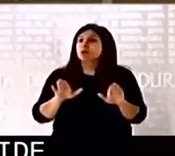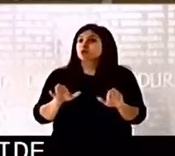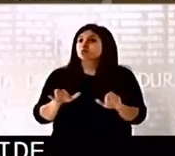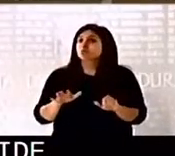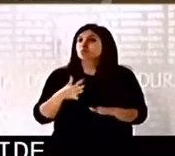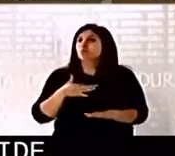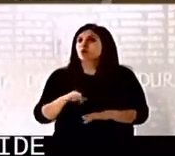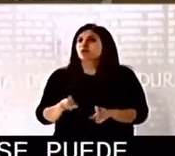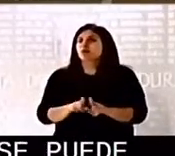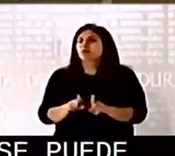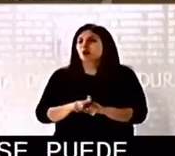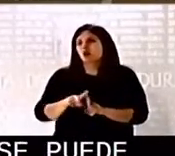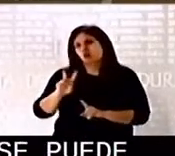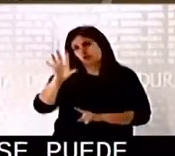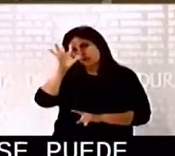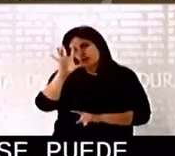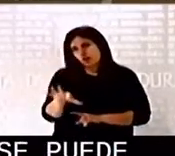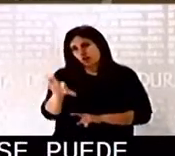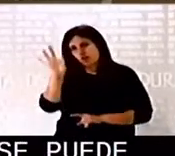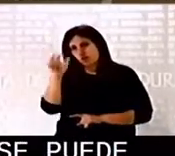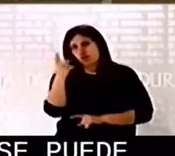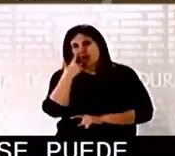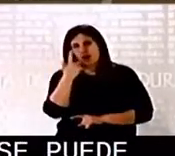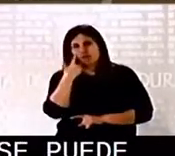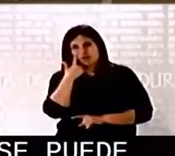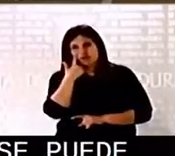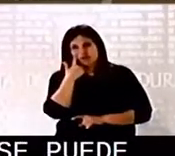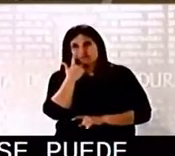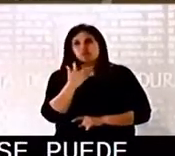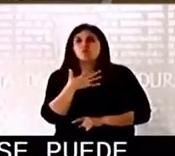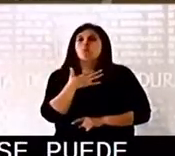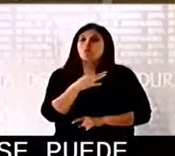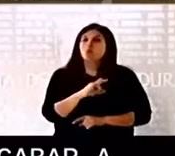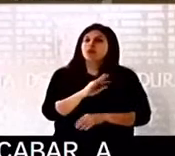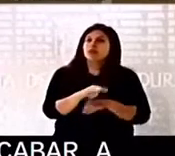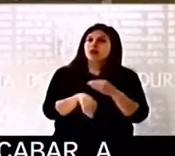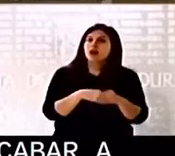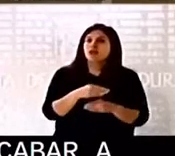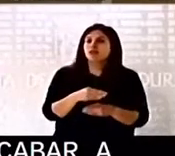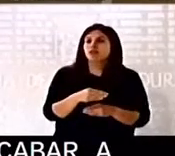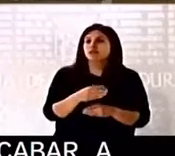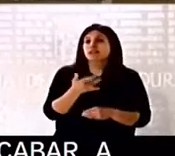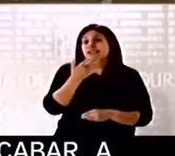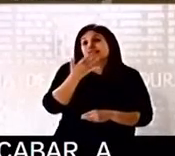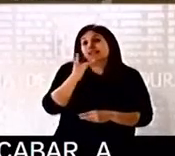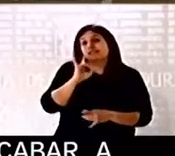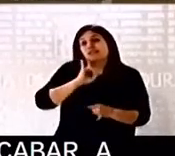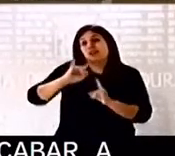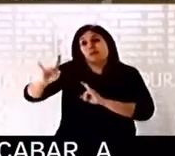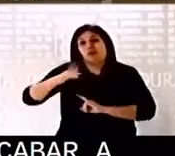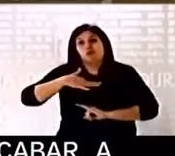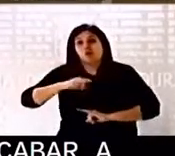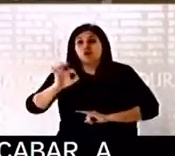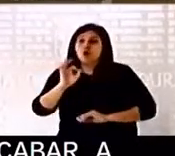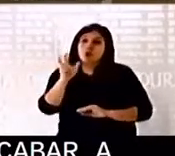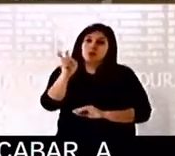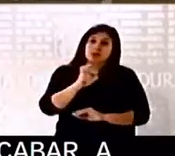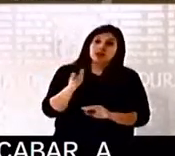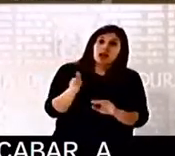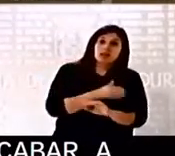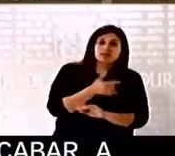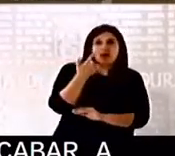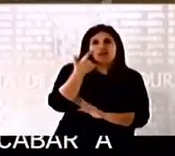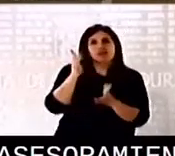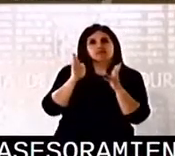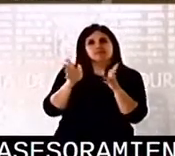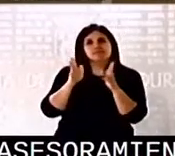puede decidir si puede venir y si podemos recabar a través de la central de llamada con el asesoramiento la